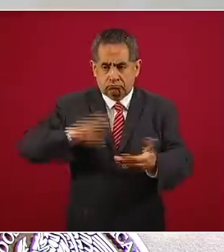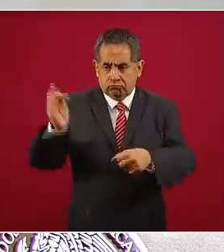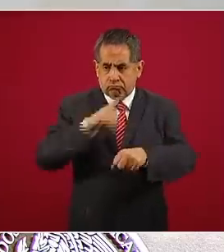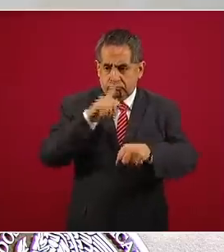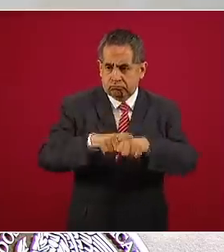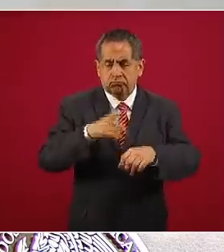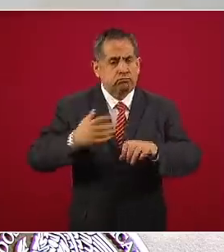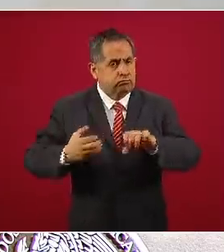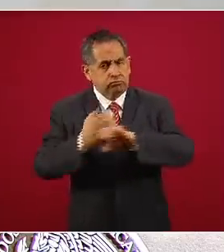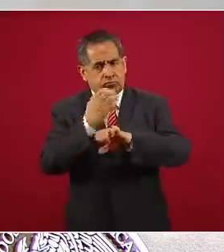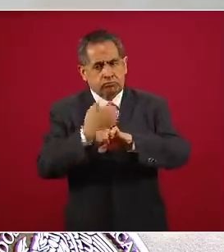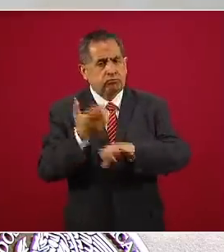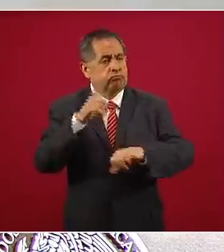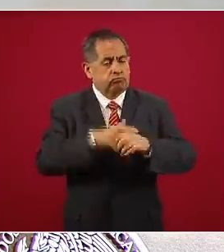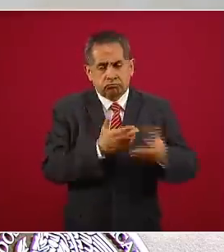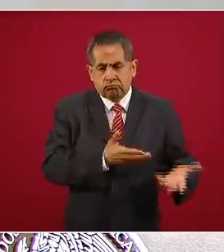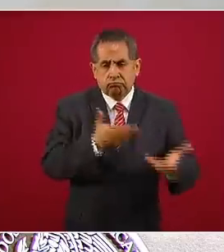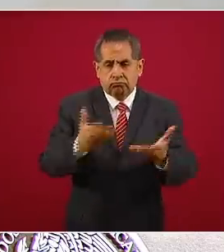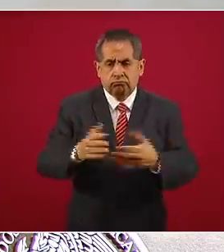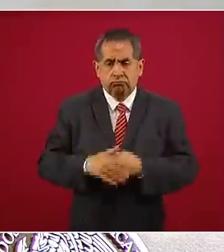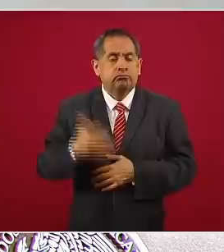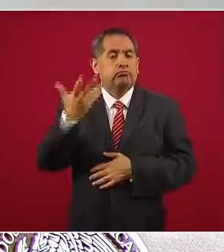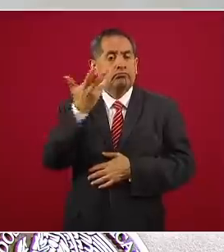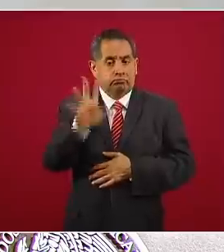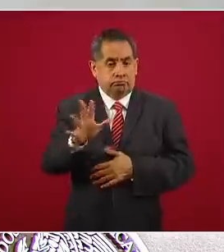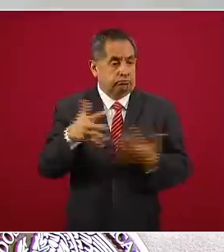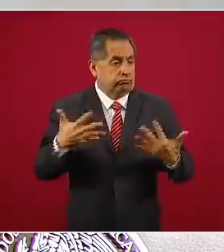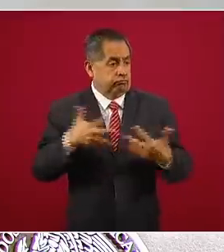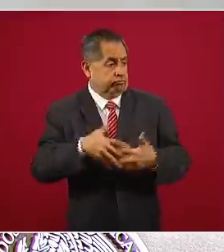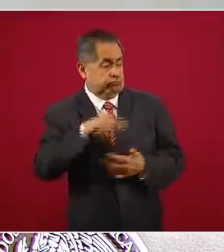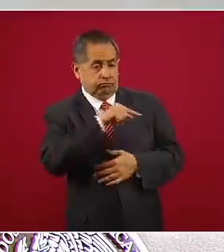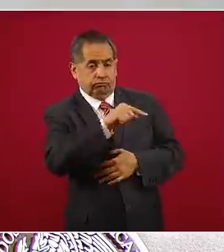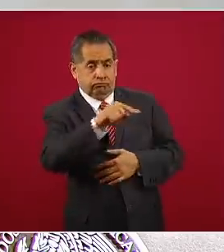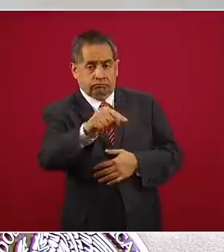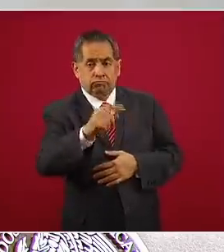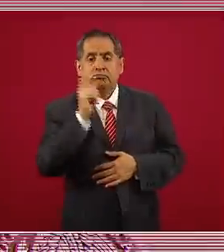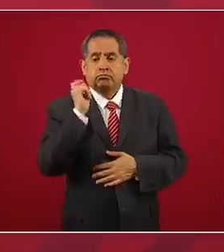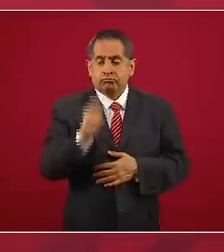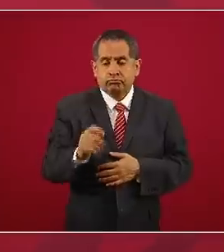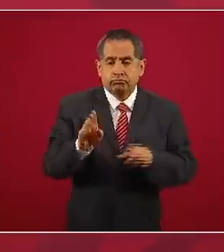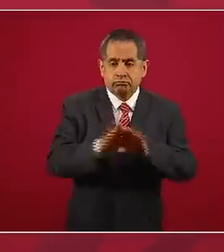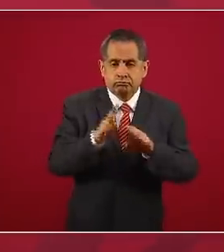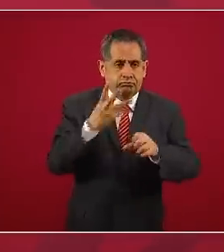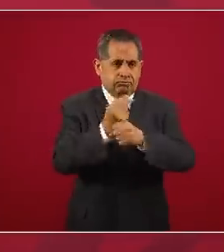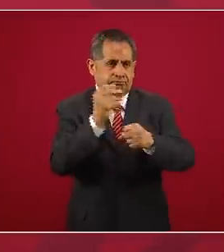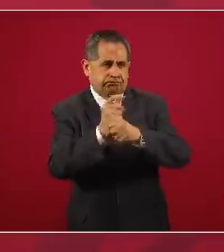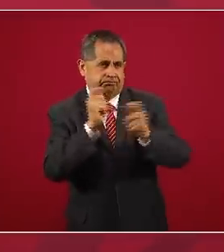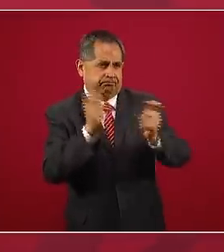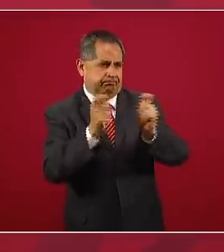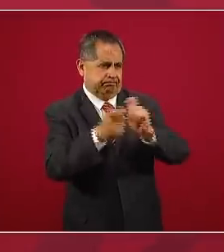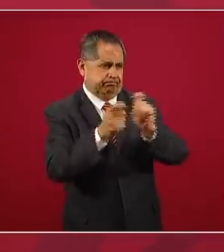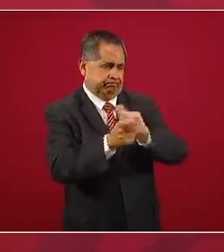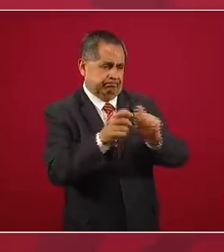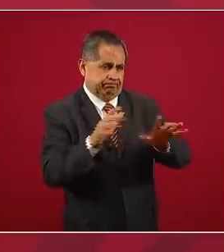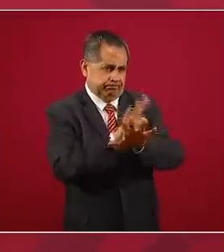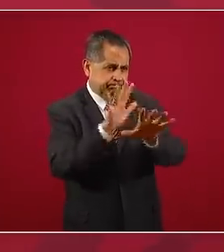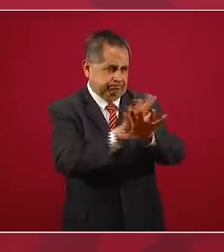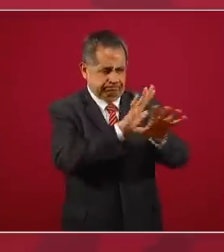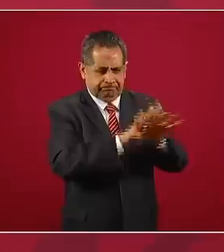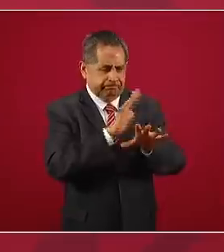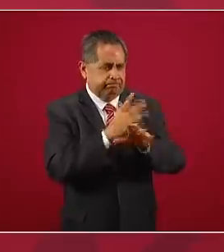estatales 10 centros teletón han realizado una reconversión hospitalaria